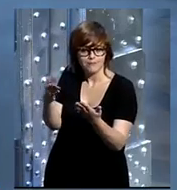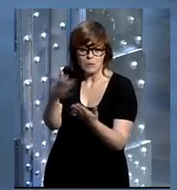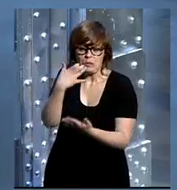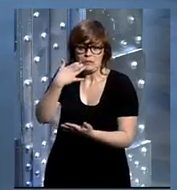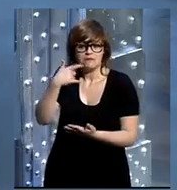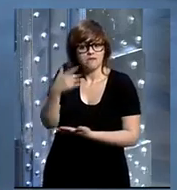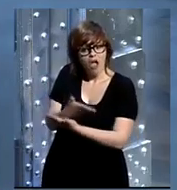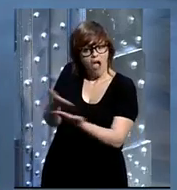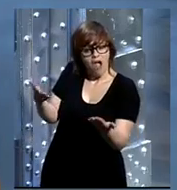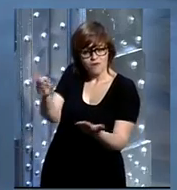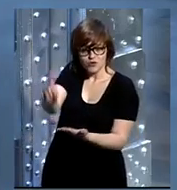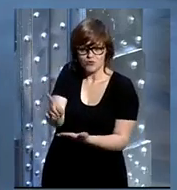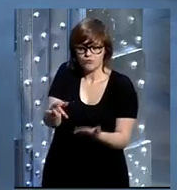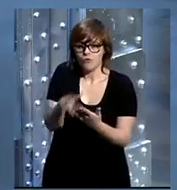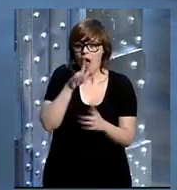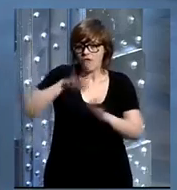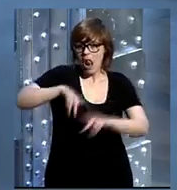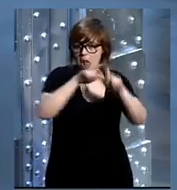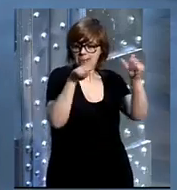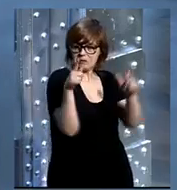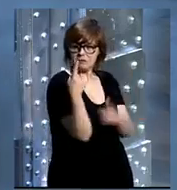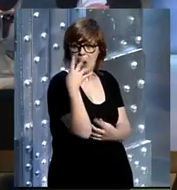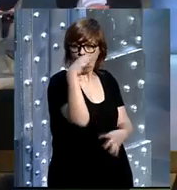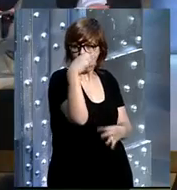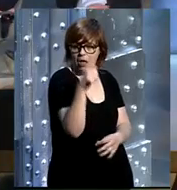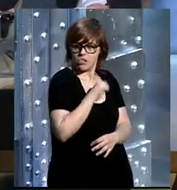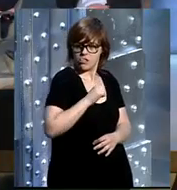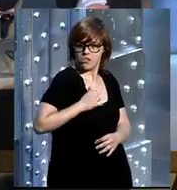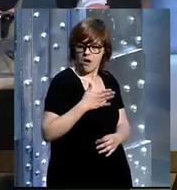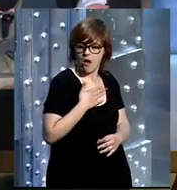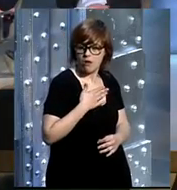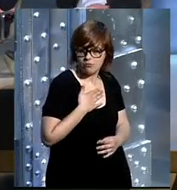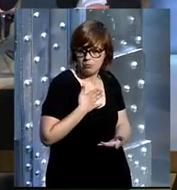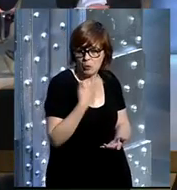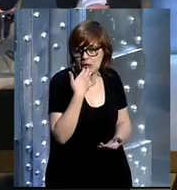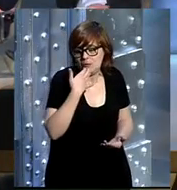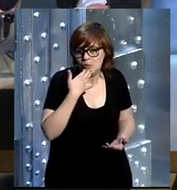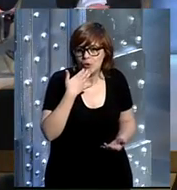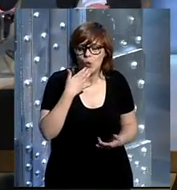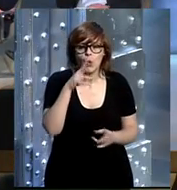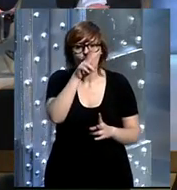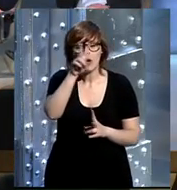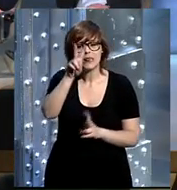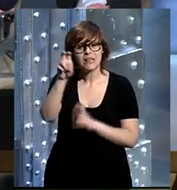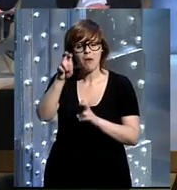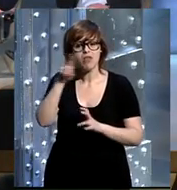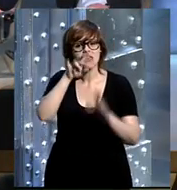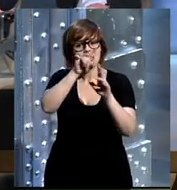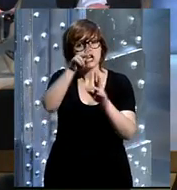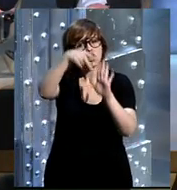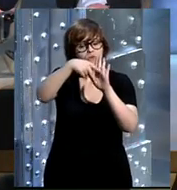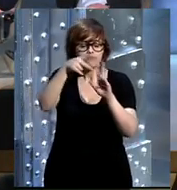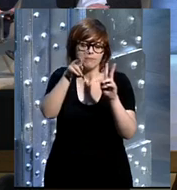poco horizontal en cuanto a, y en todos esos aspectos, temas como el tema de los regímenes de protección de